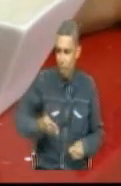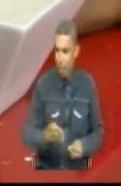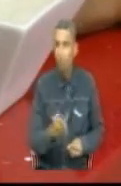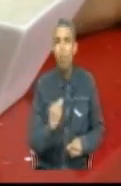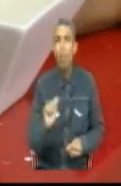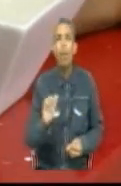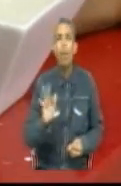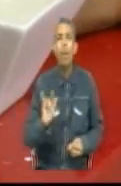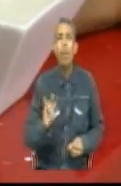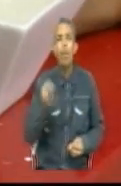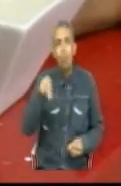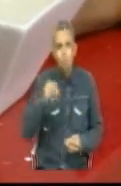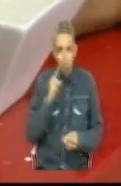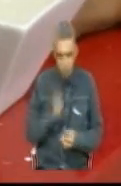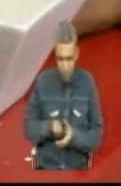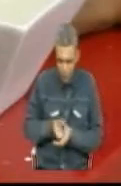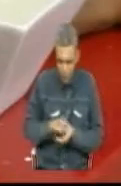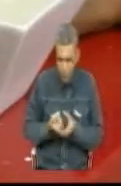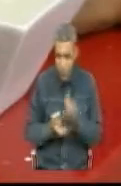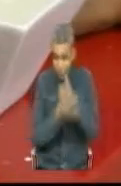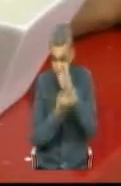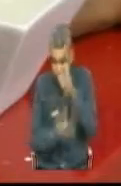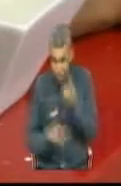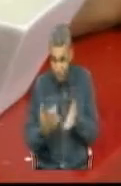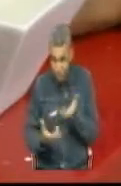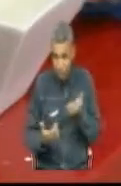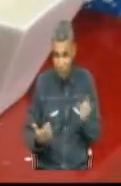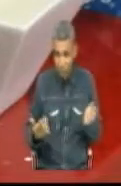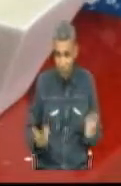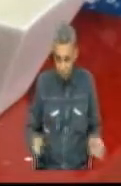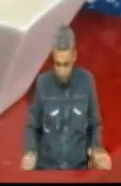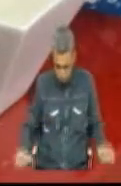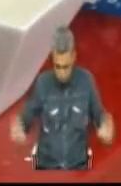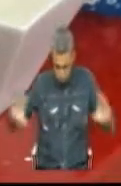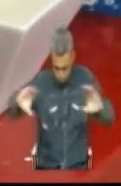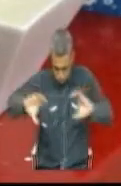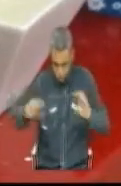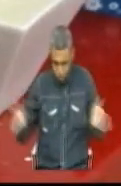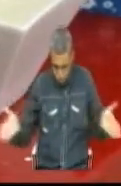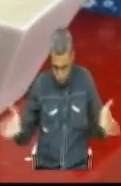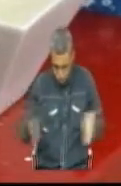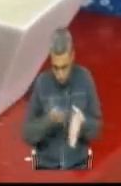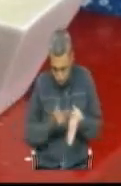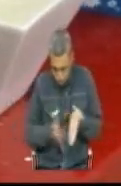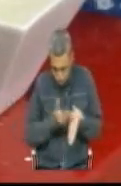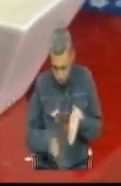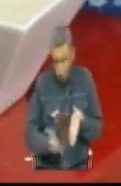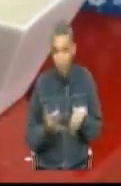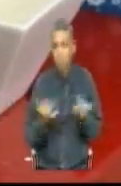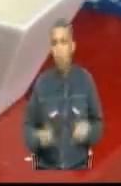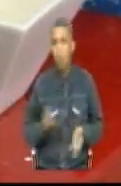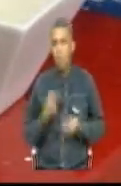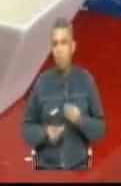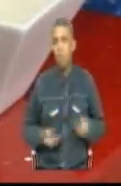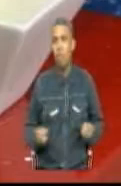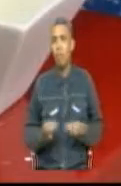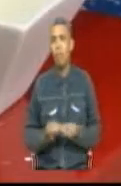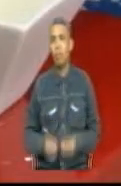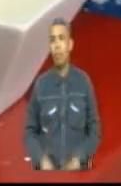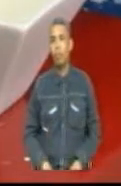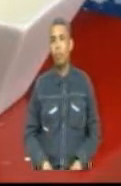papa que es lo que sigue entonces a continuación maría christina puedes ahora entonces viene que ya vamos a incorporar todos los ingredientes si